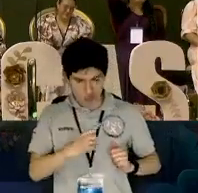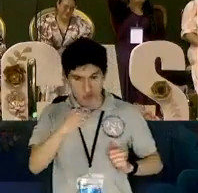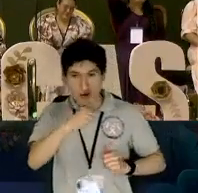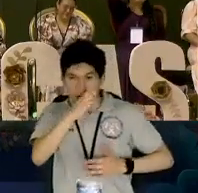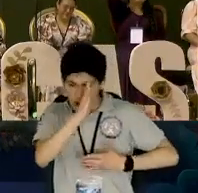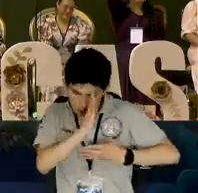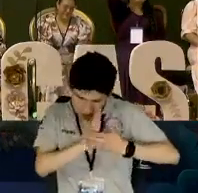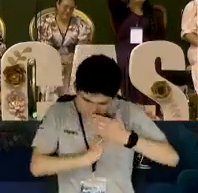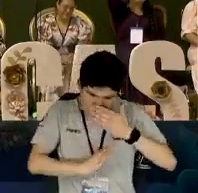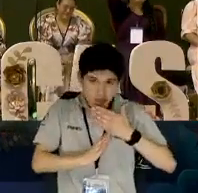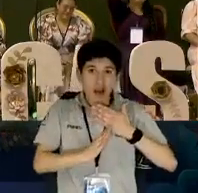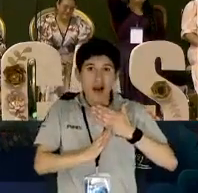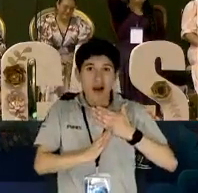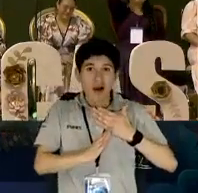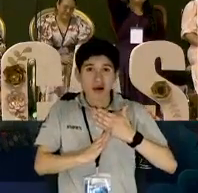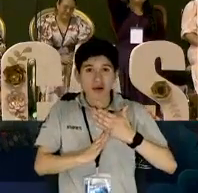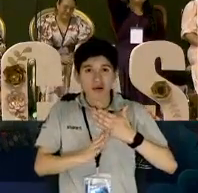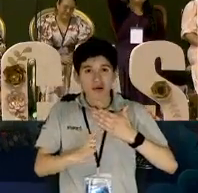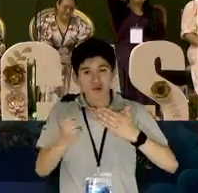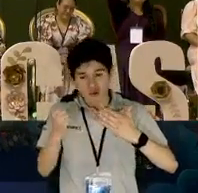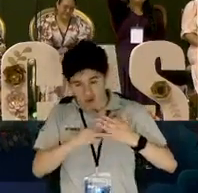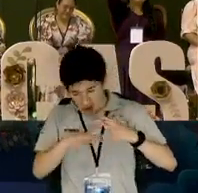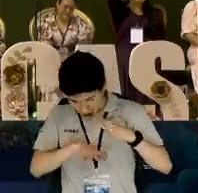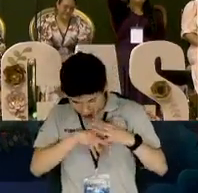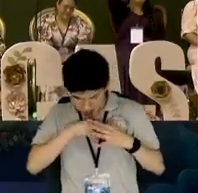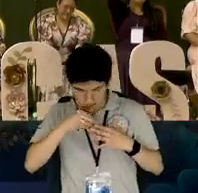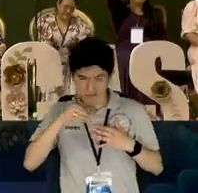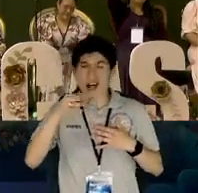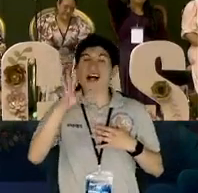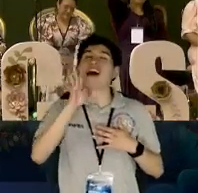Es tener sencillez en el alma.